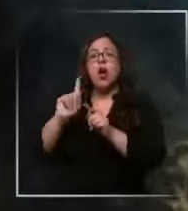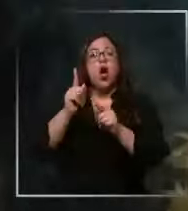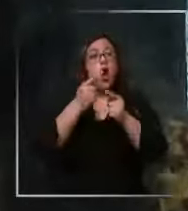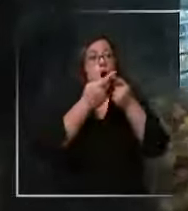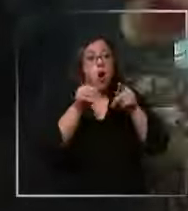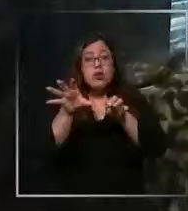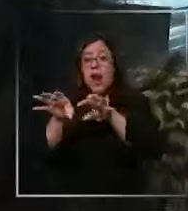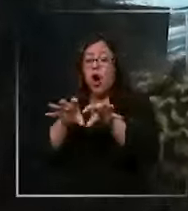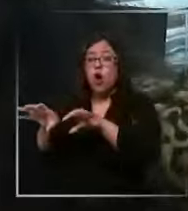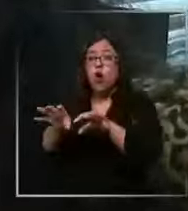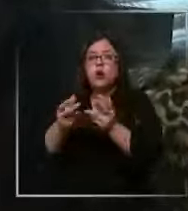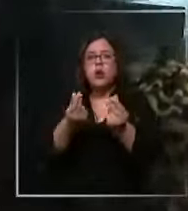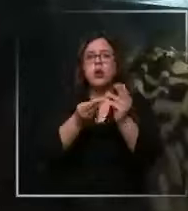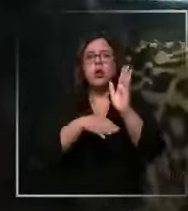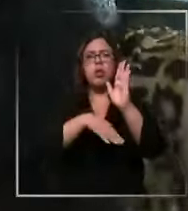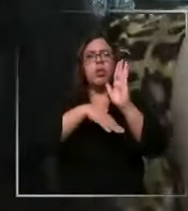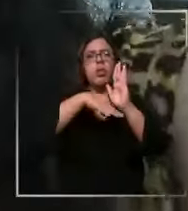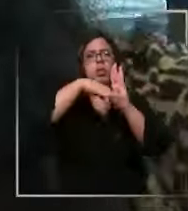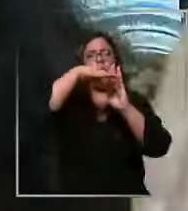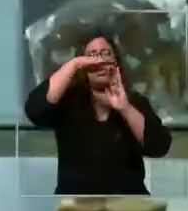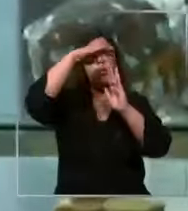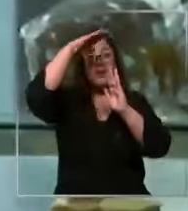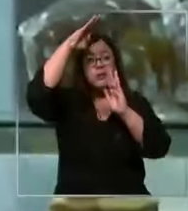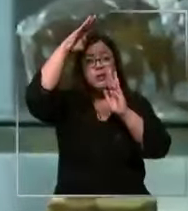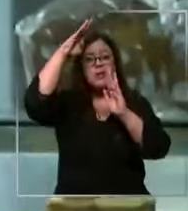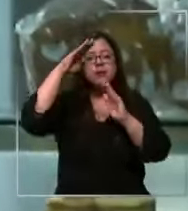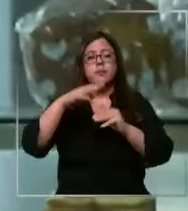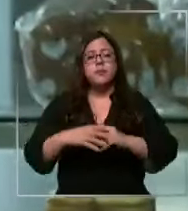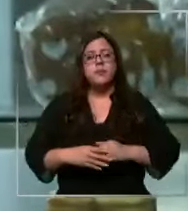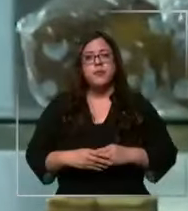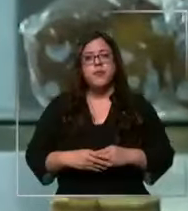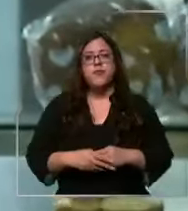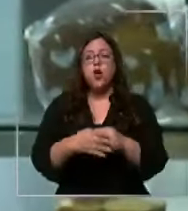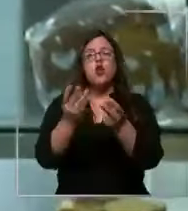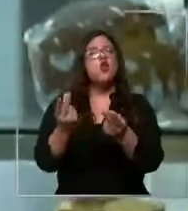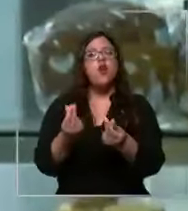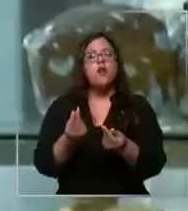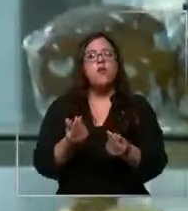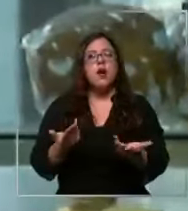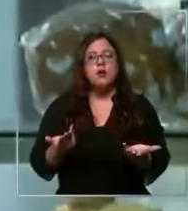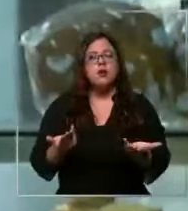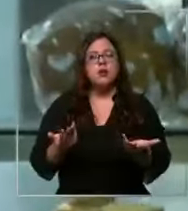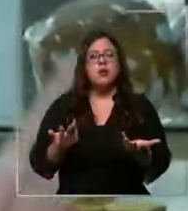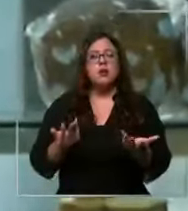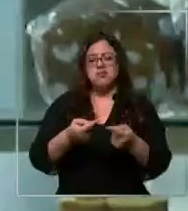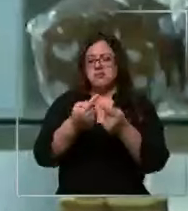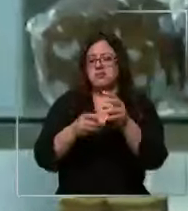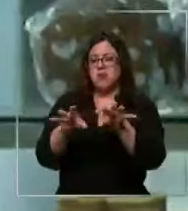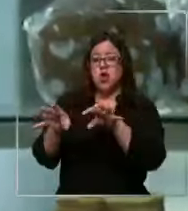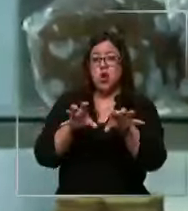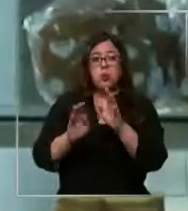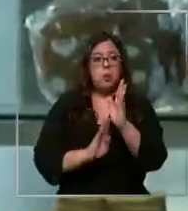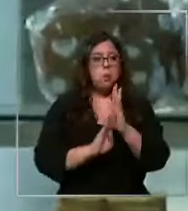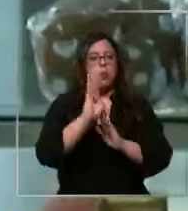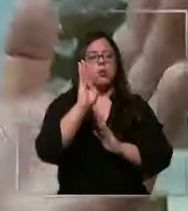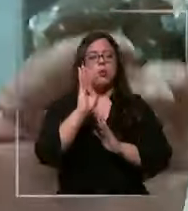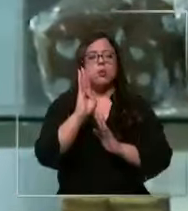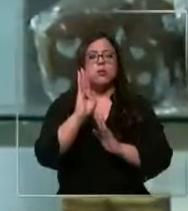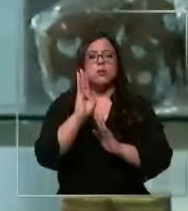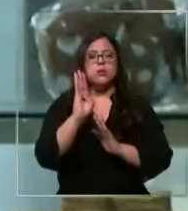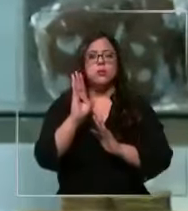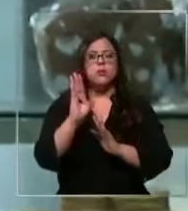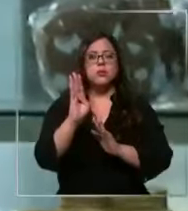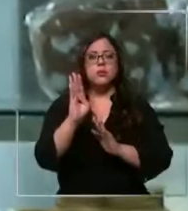cosas que suben y hasta ahí siguen subiendo. Es que los precios, fíjense, en todas las cosas que se dispararon, ya